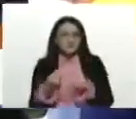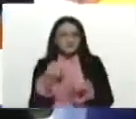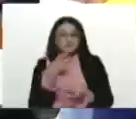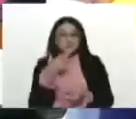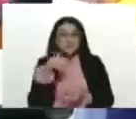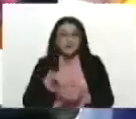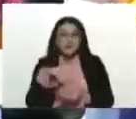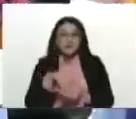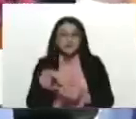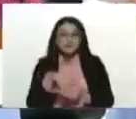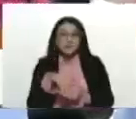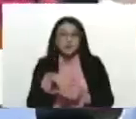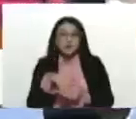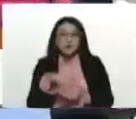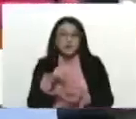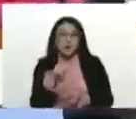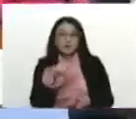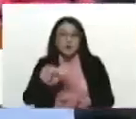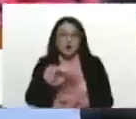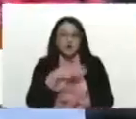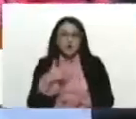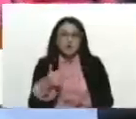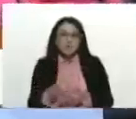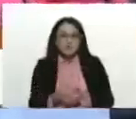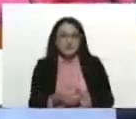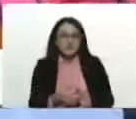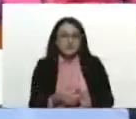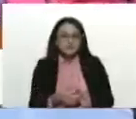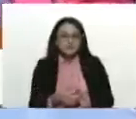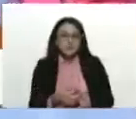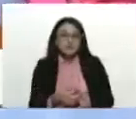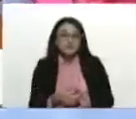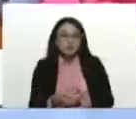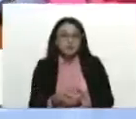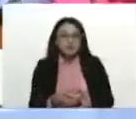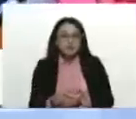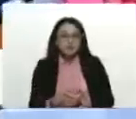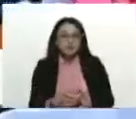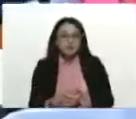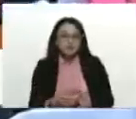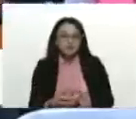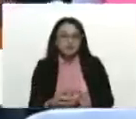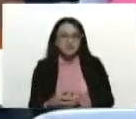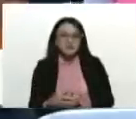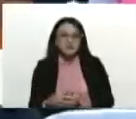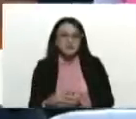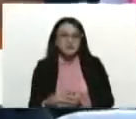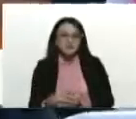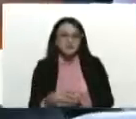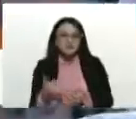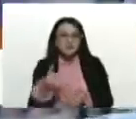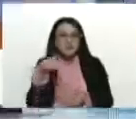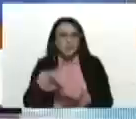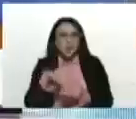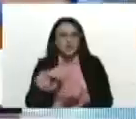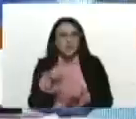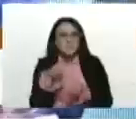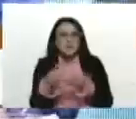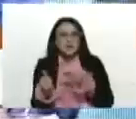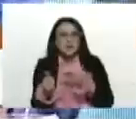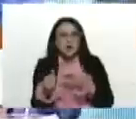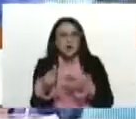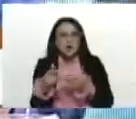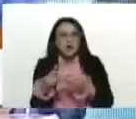hacíamos elecciones tenía que ser como ellos quieren Cómo se llama con con manuales votos manuales En una